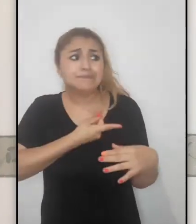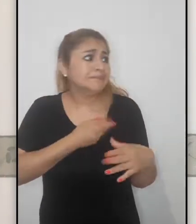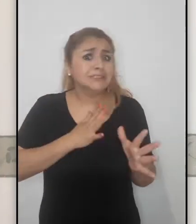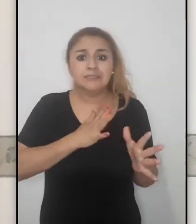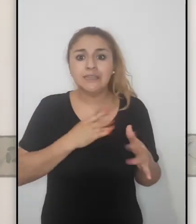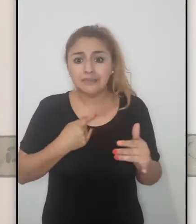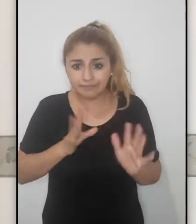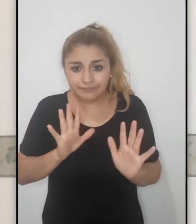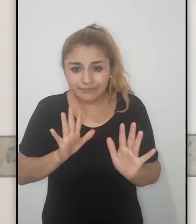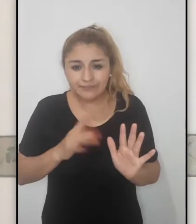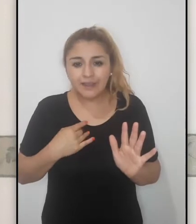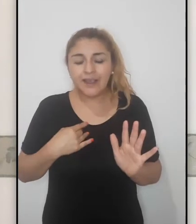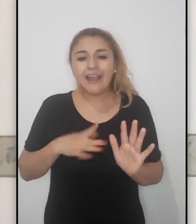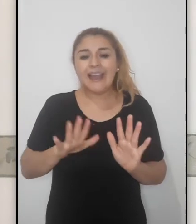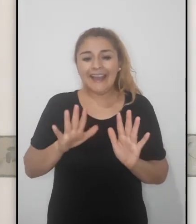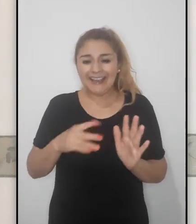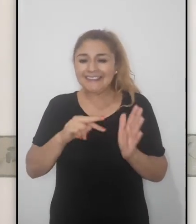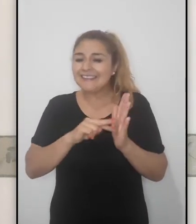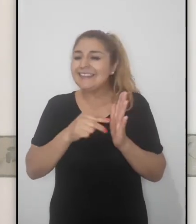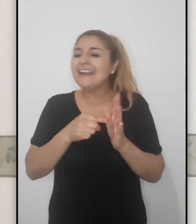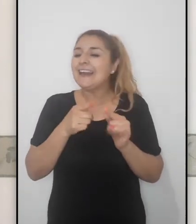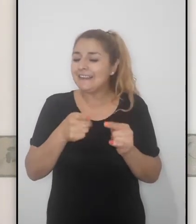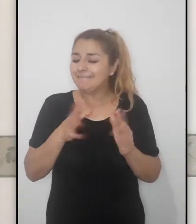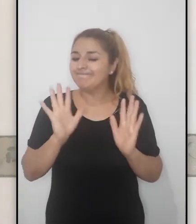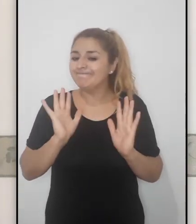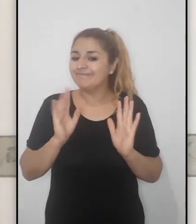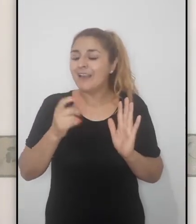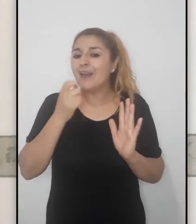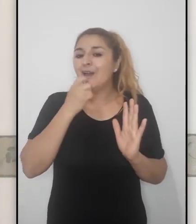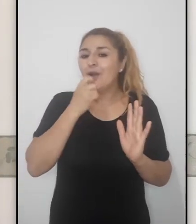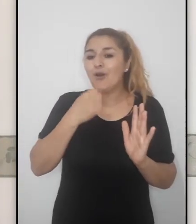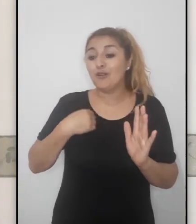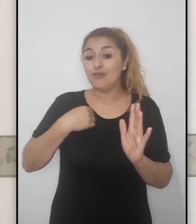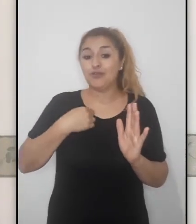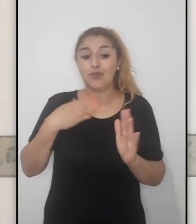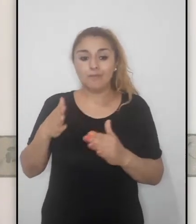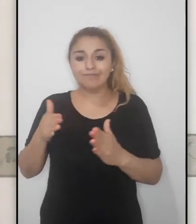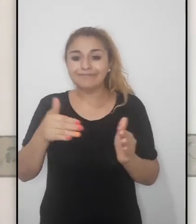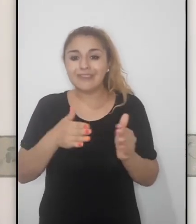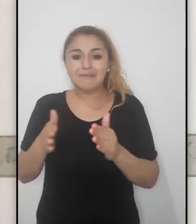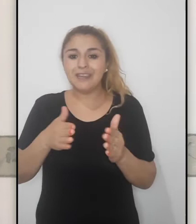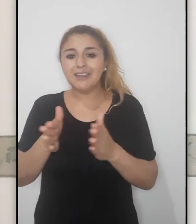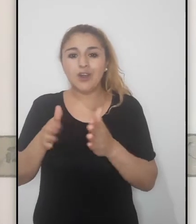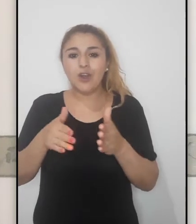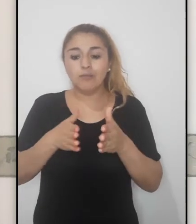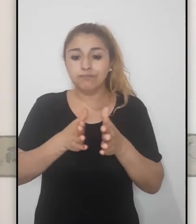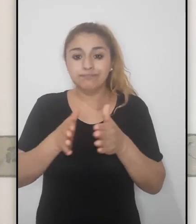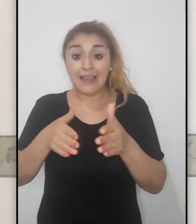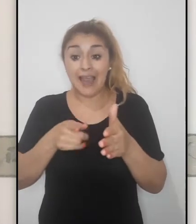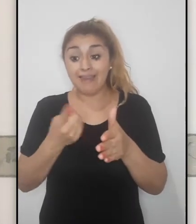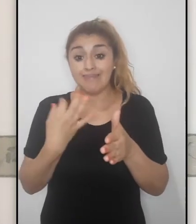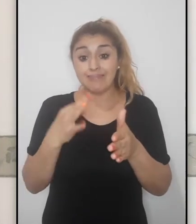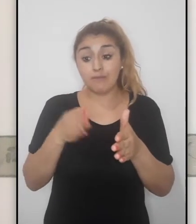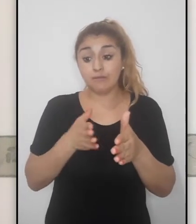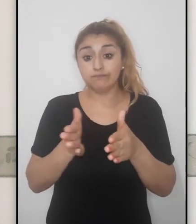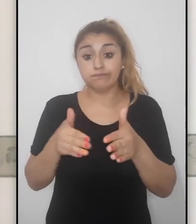o sea posicionarse en un punto de vista equivocado y es